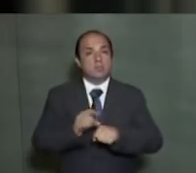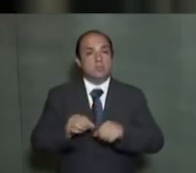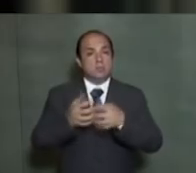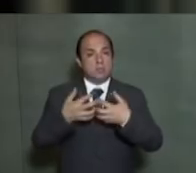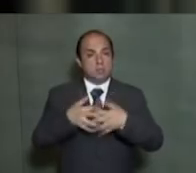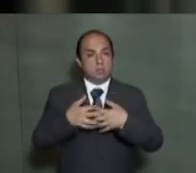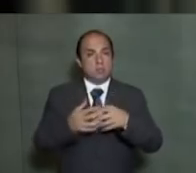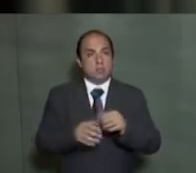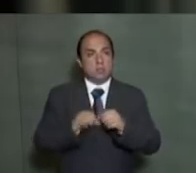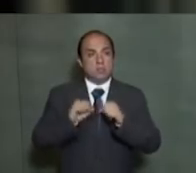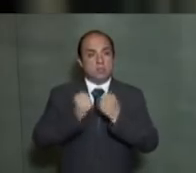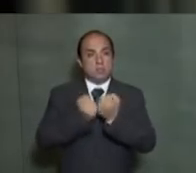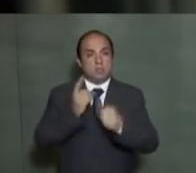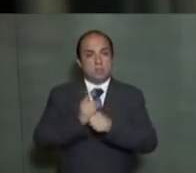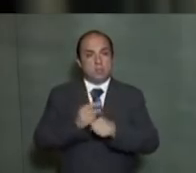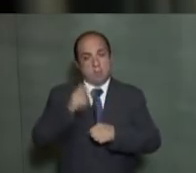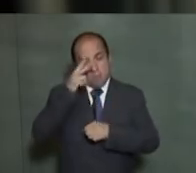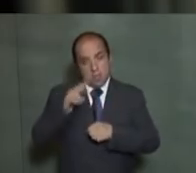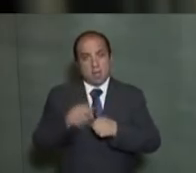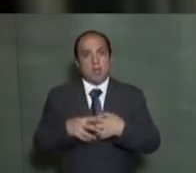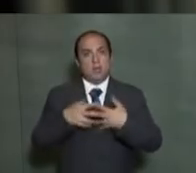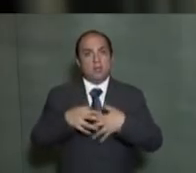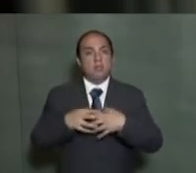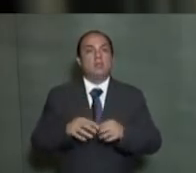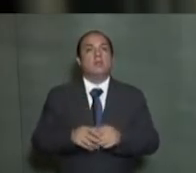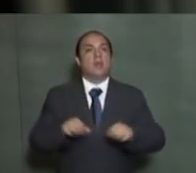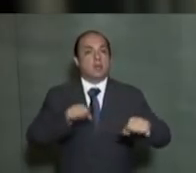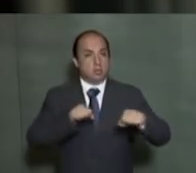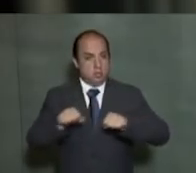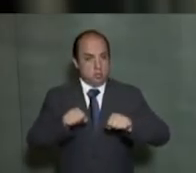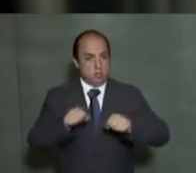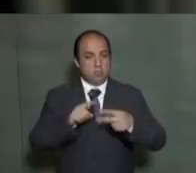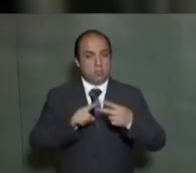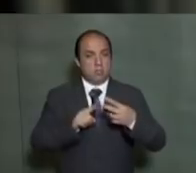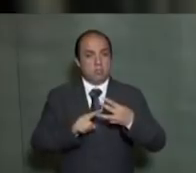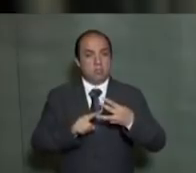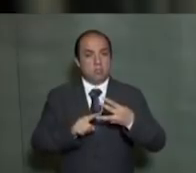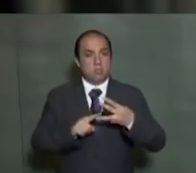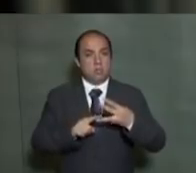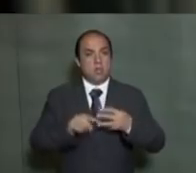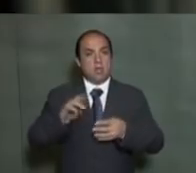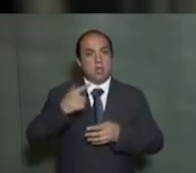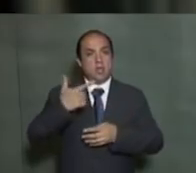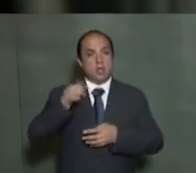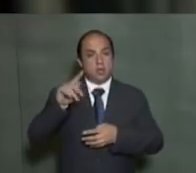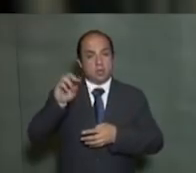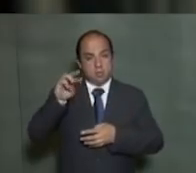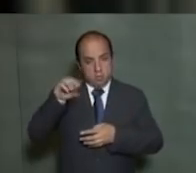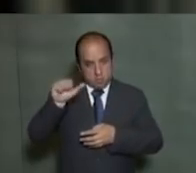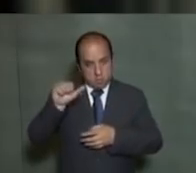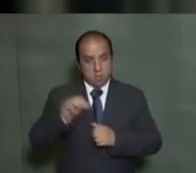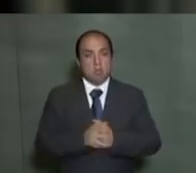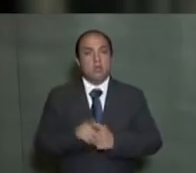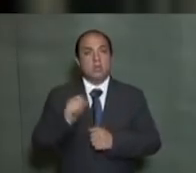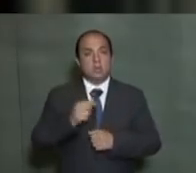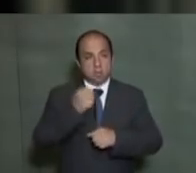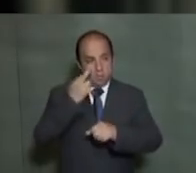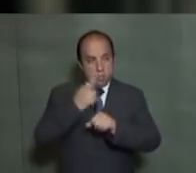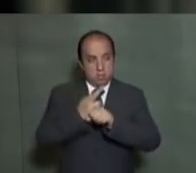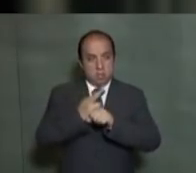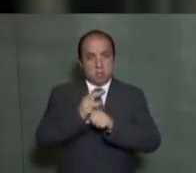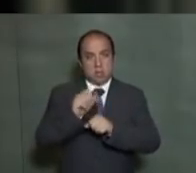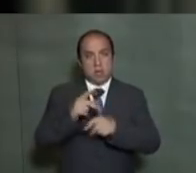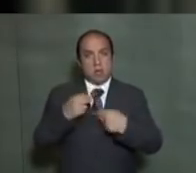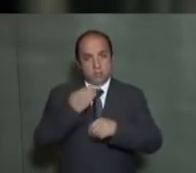la Sociedad Mexicana de Ingeniería Sísmica, la Sociedad Mexicana de Ingeniería Geotécnica y la Asociación Mexicana de Directores Responsables de Obra y